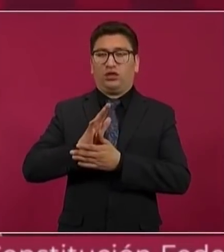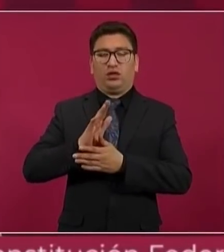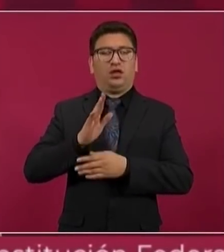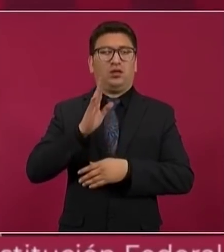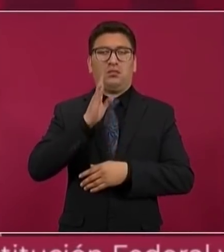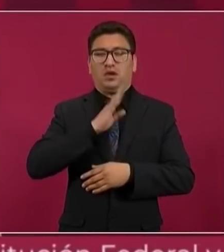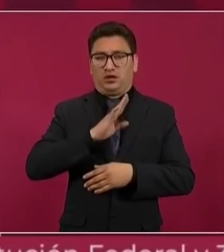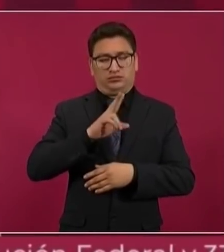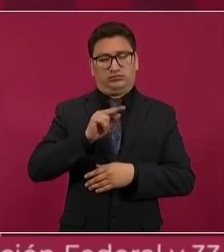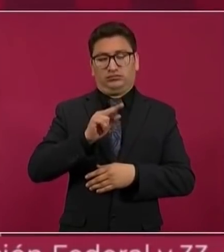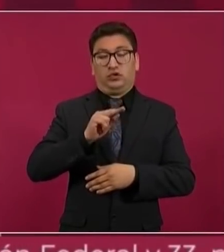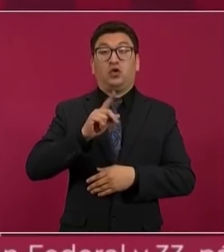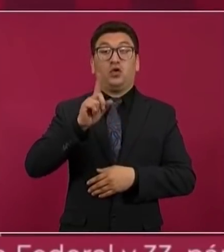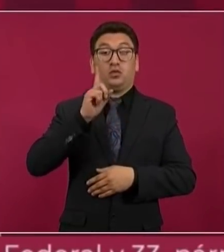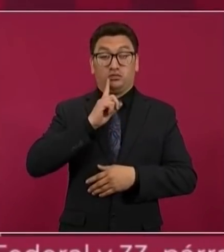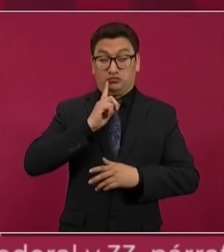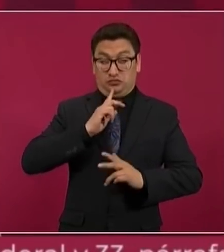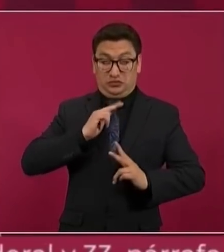menos feminicidios.